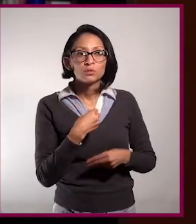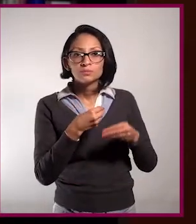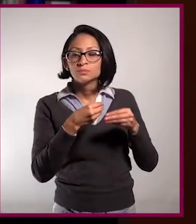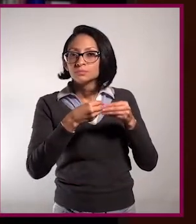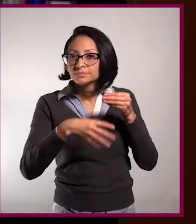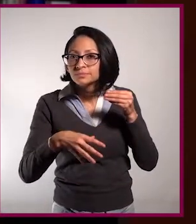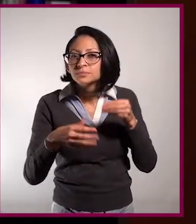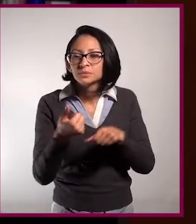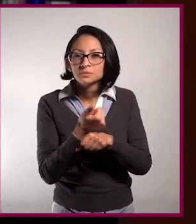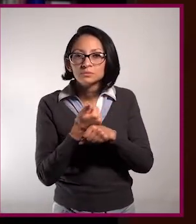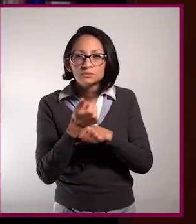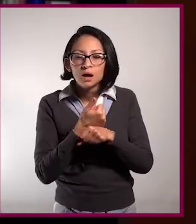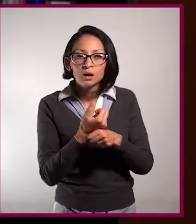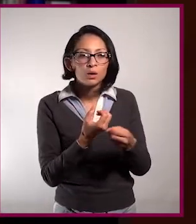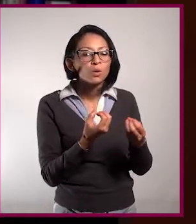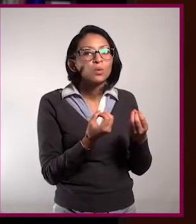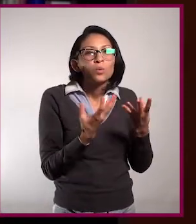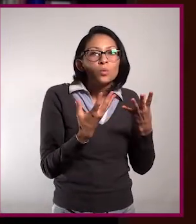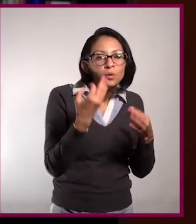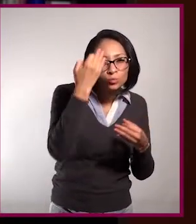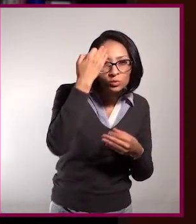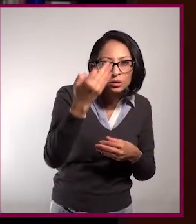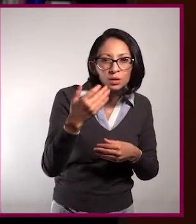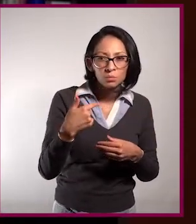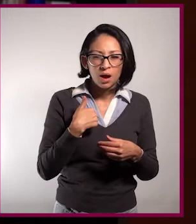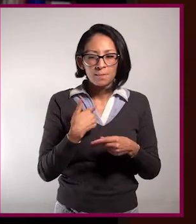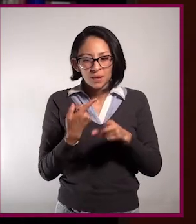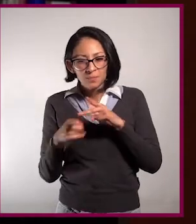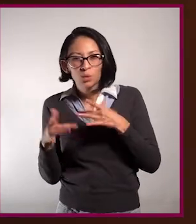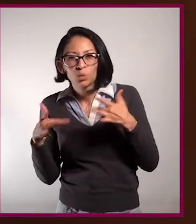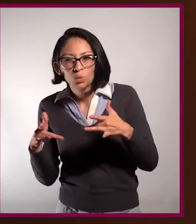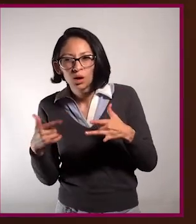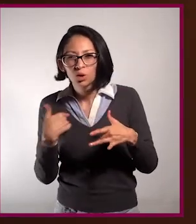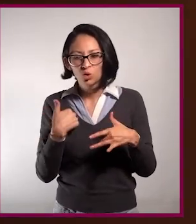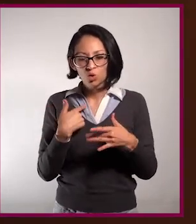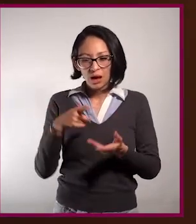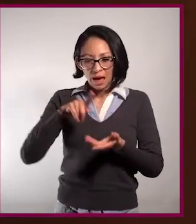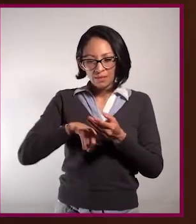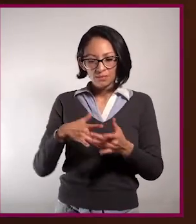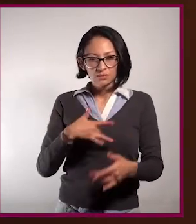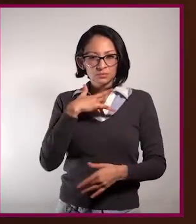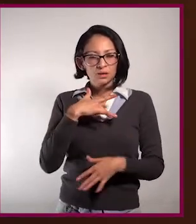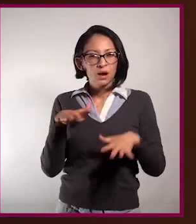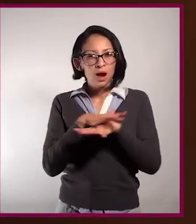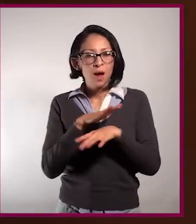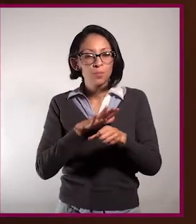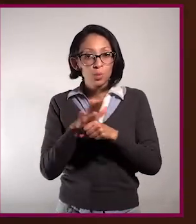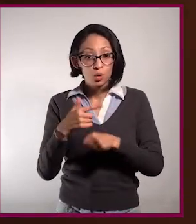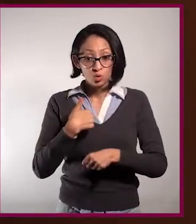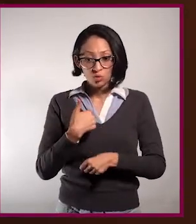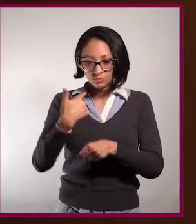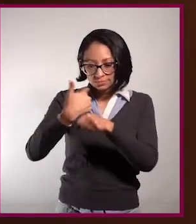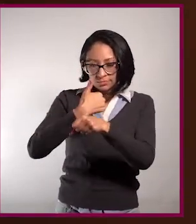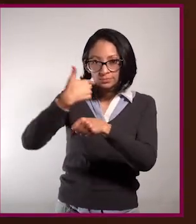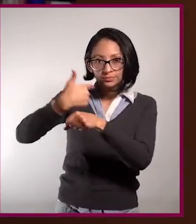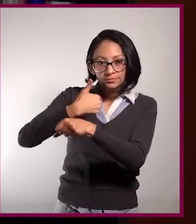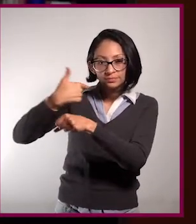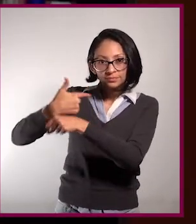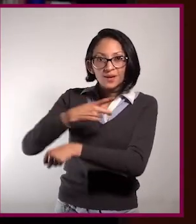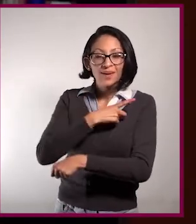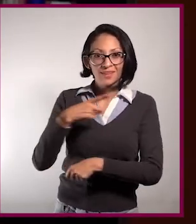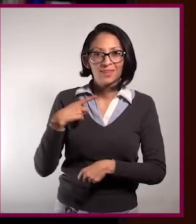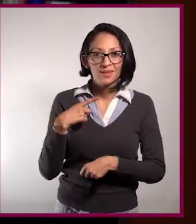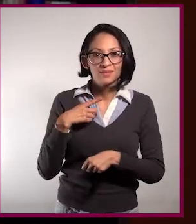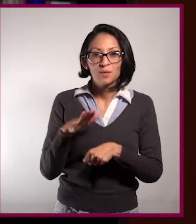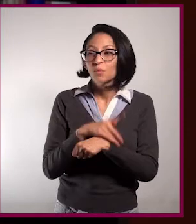nos baja o en qué momento nos duele o si hay algún cambio. Y todas estas cosas son importantes porque nadie más nos va